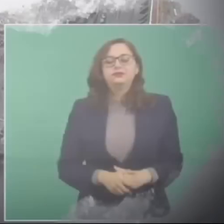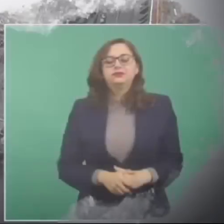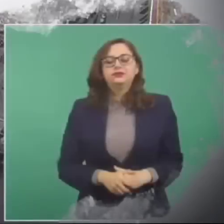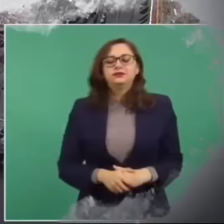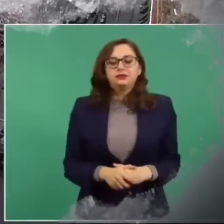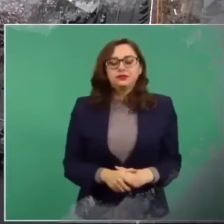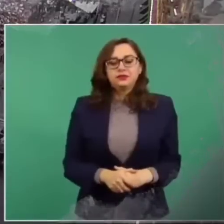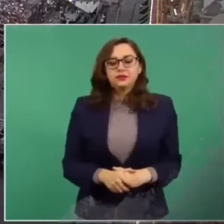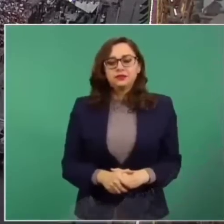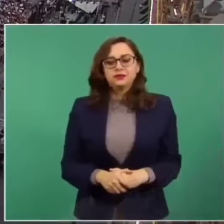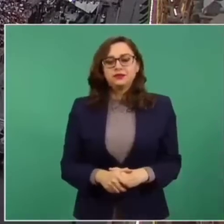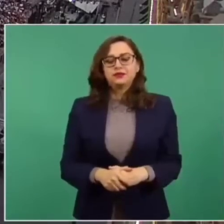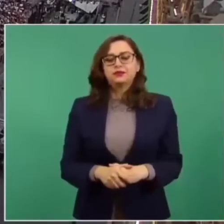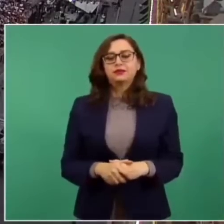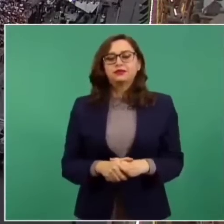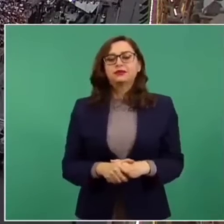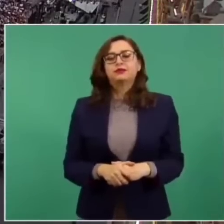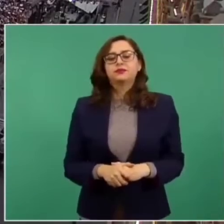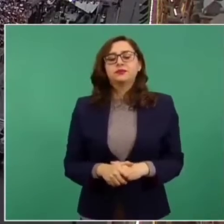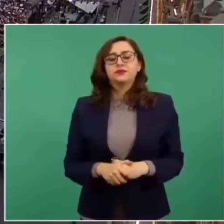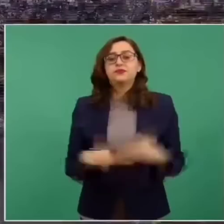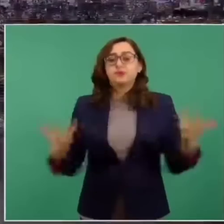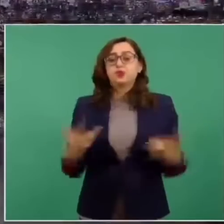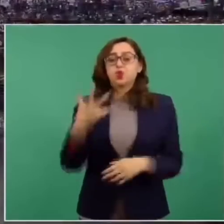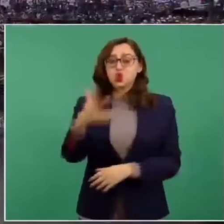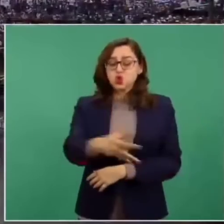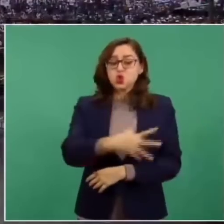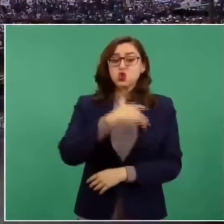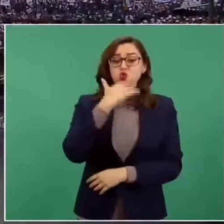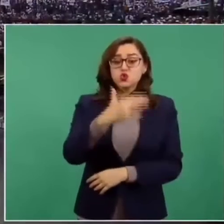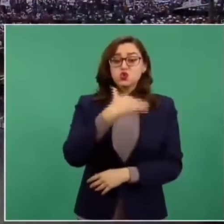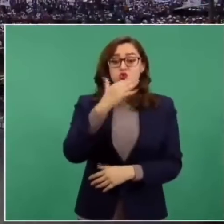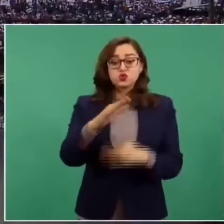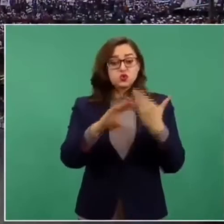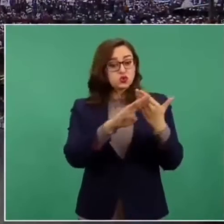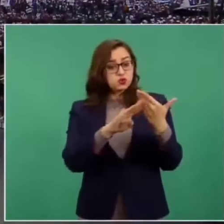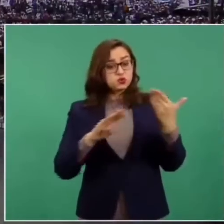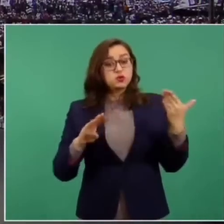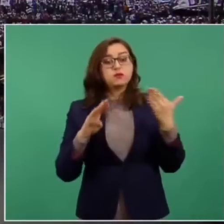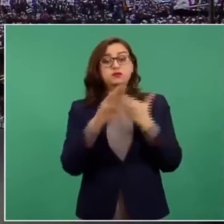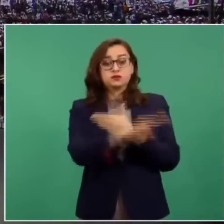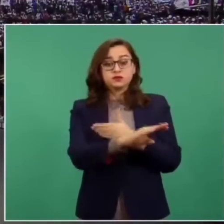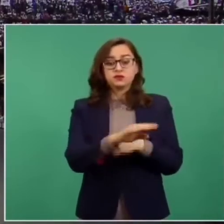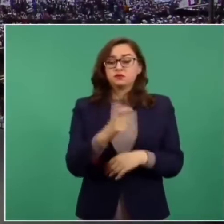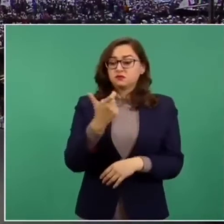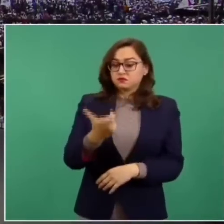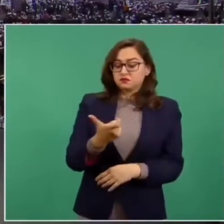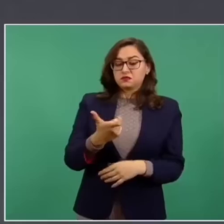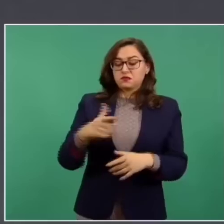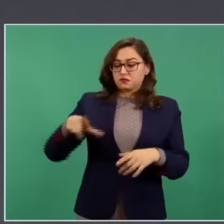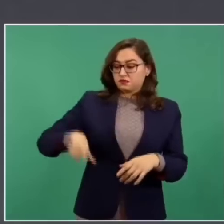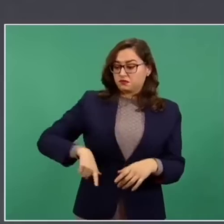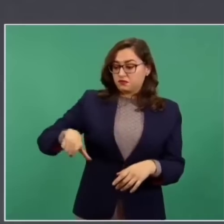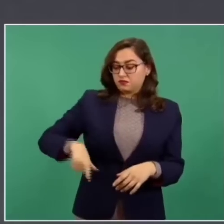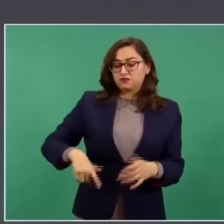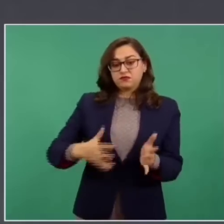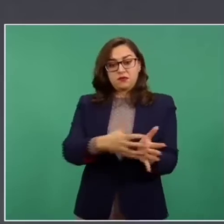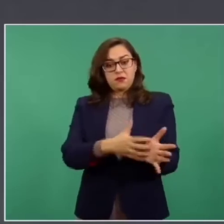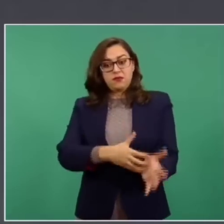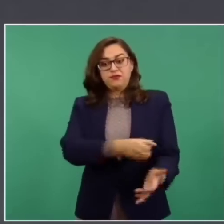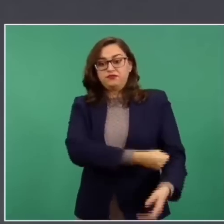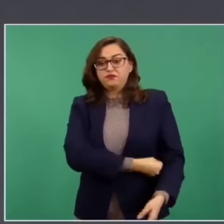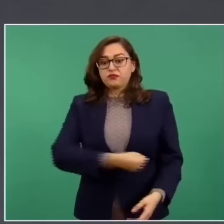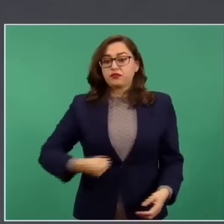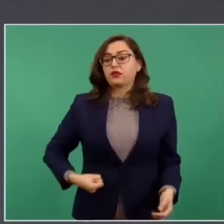refinería Supertanqueros en Matanzas, Cuba. Ojalá, ¿no?, que poco a poco se vayan sumando países para